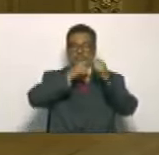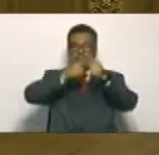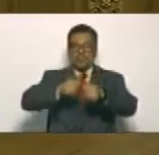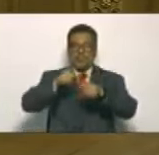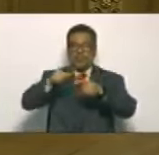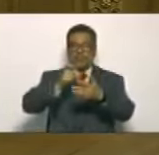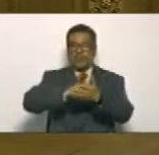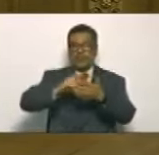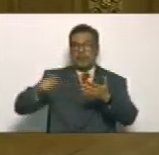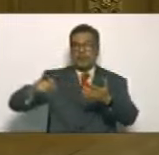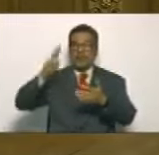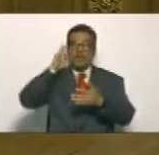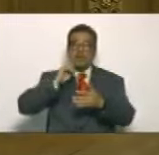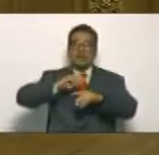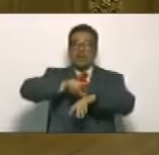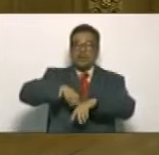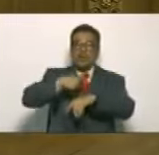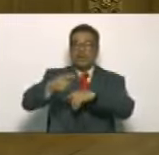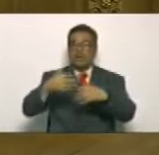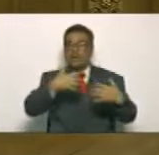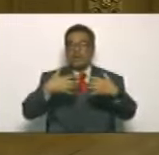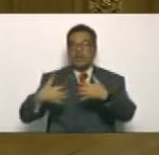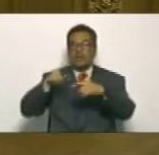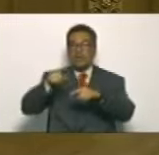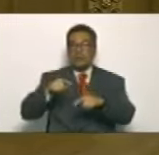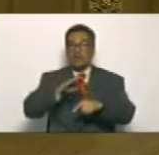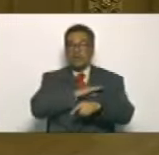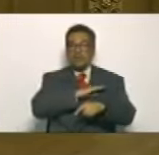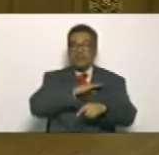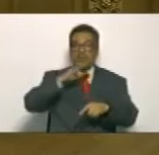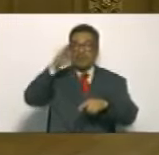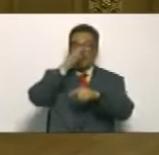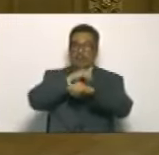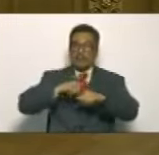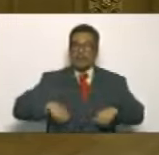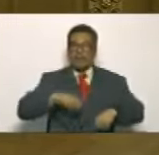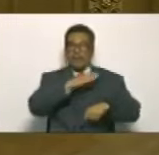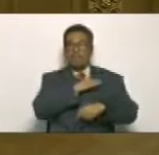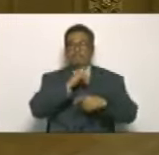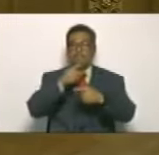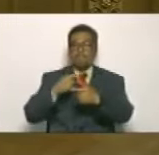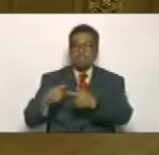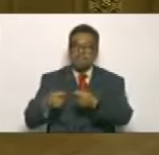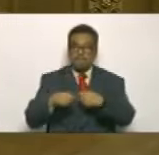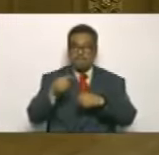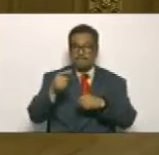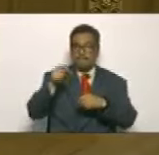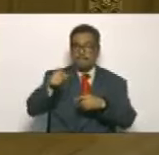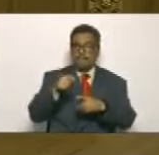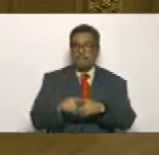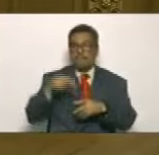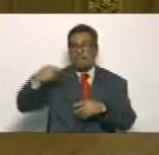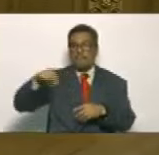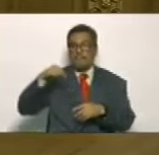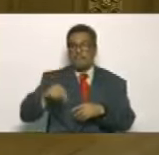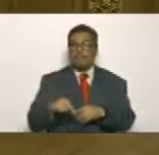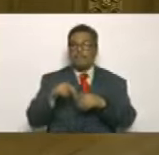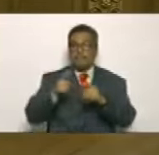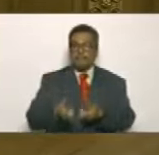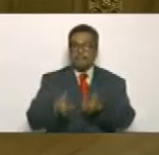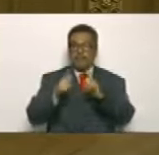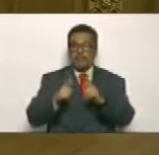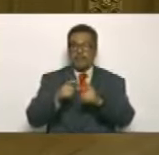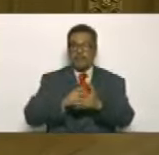le escribía al libertador posterior a la batalla y decía: mi general, de las finanzas que nos quedaron de este noviembre,